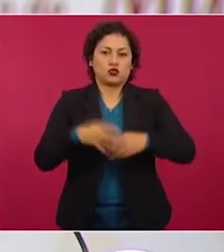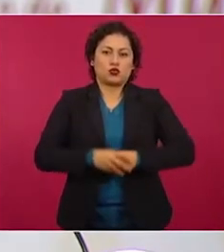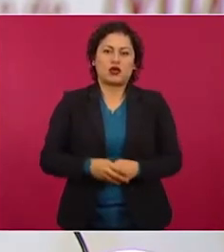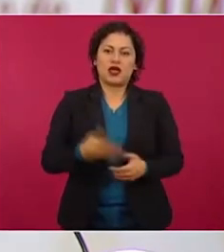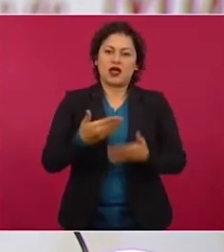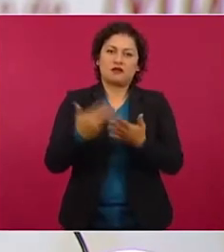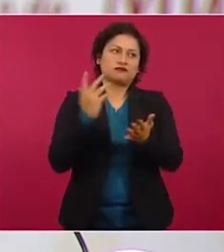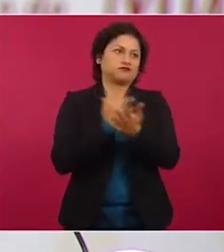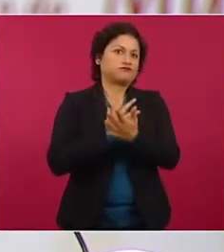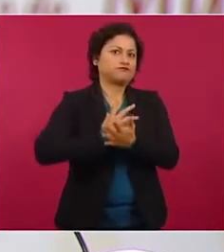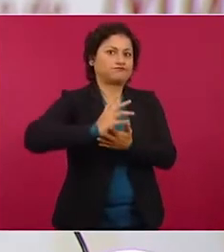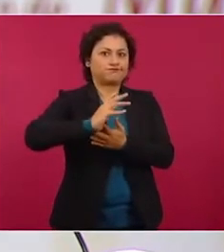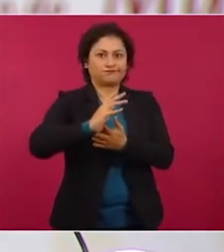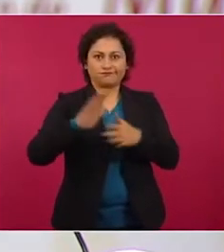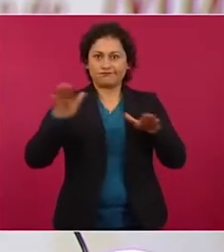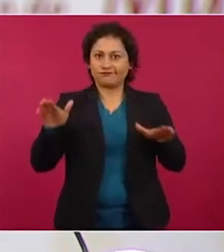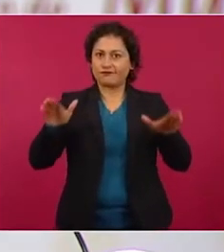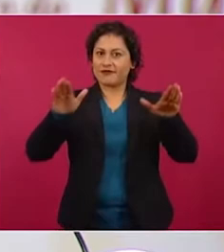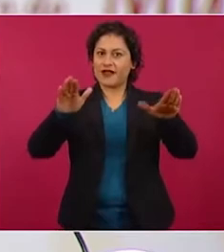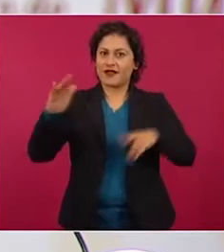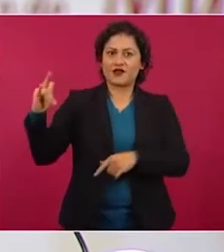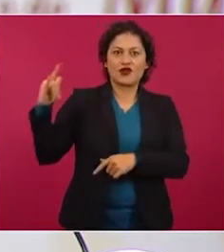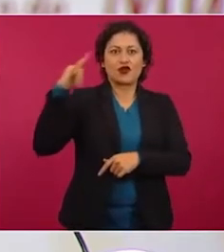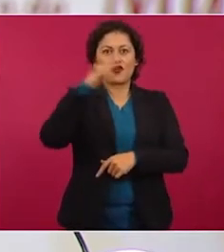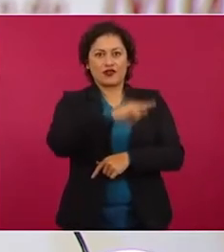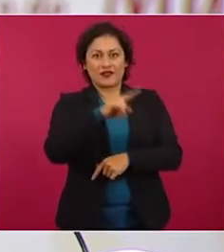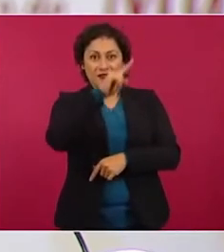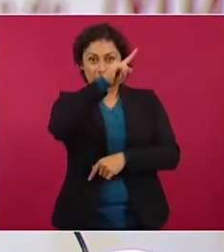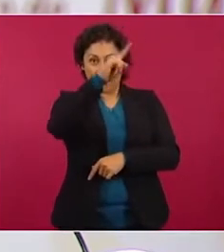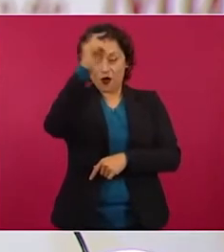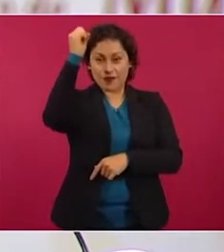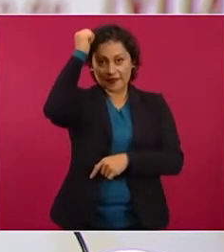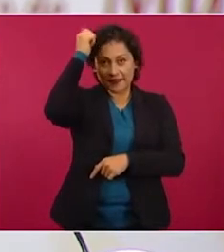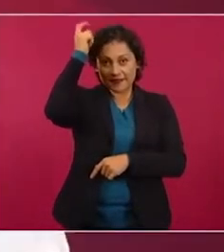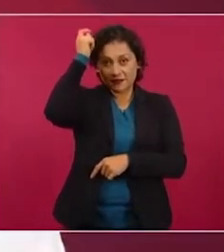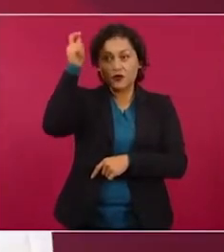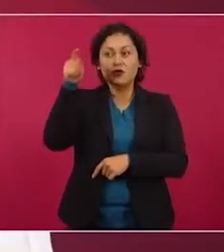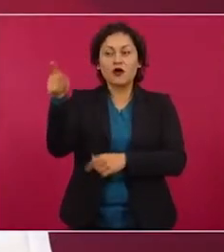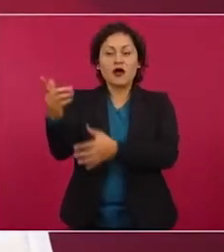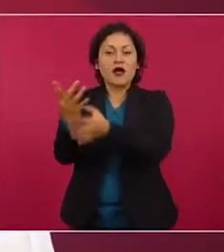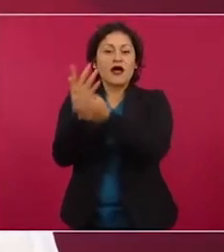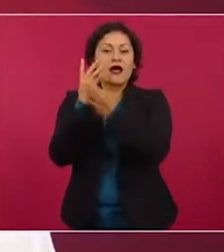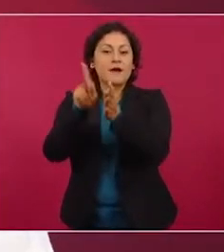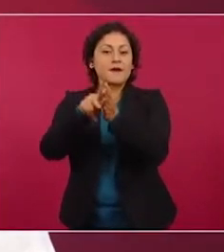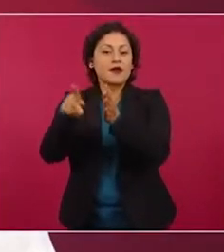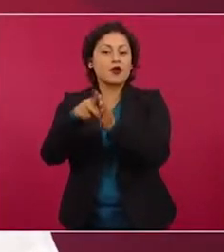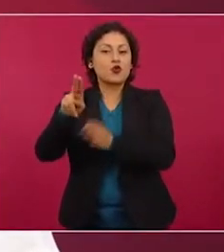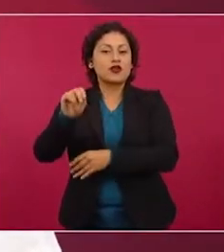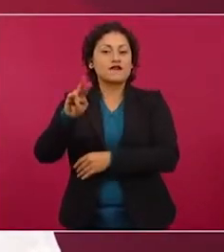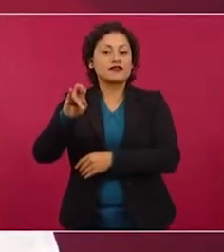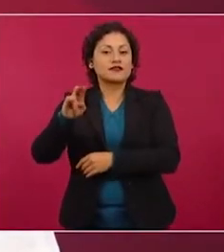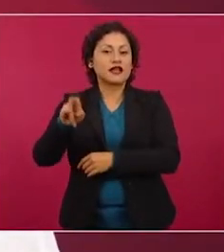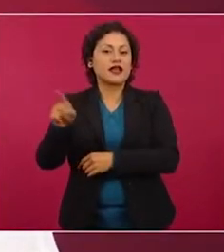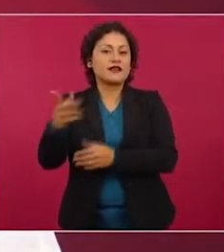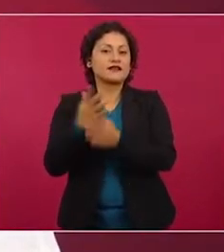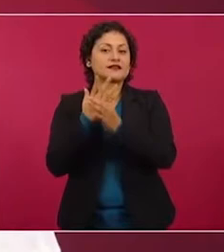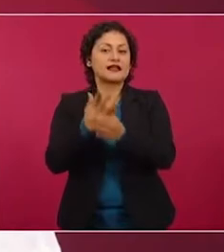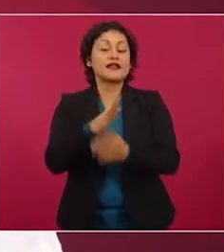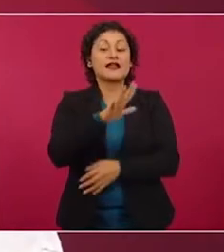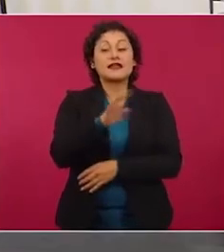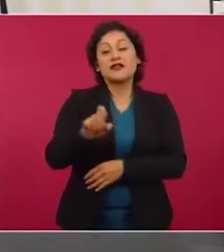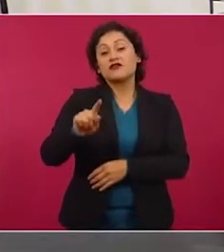del fallido aeropuerto de Texcoco, el periódico El Universal, que publicó que su cancelación costó 565 mil millones de